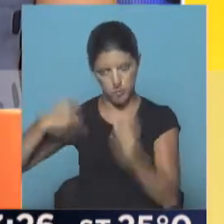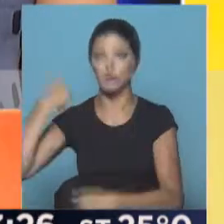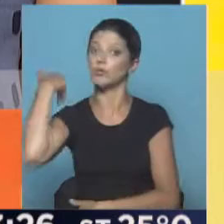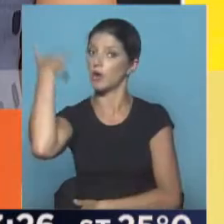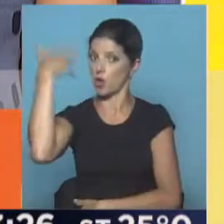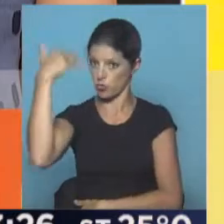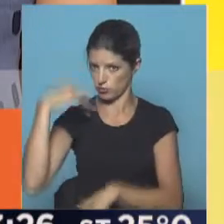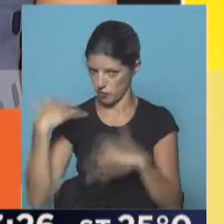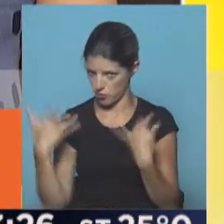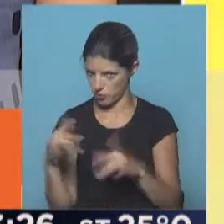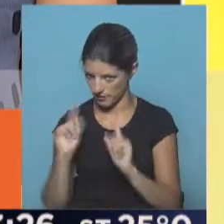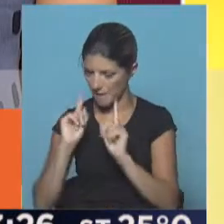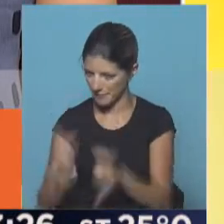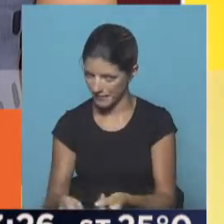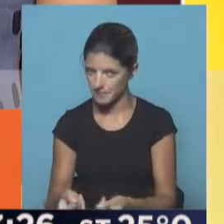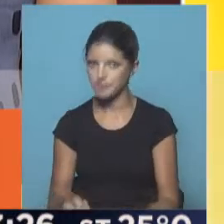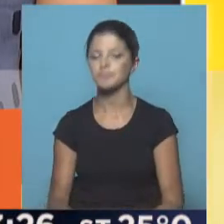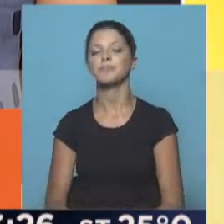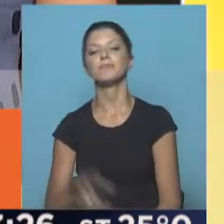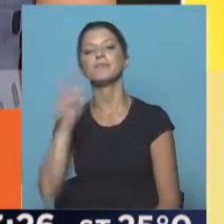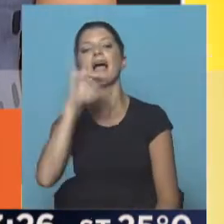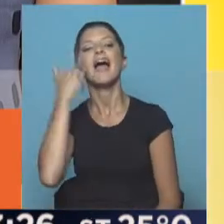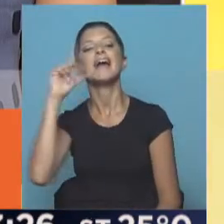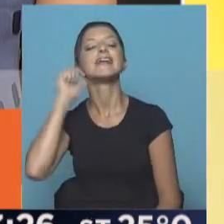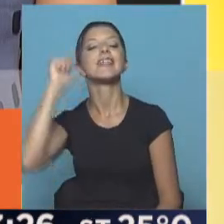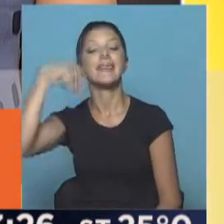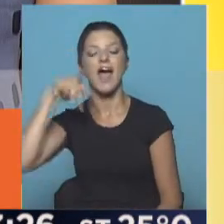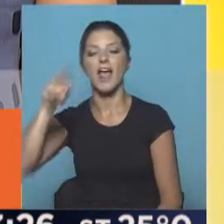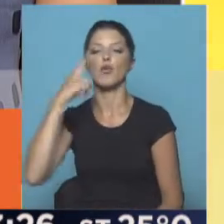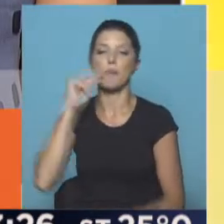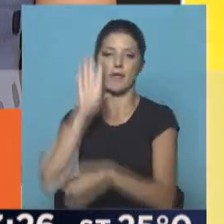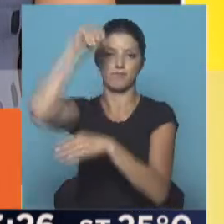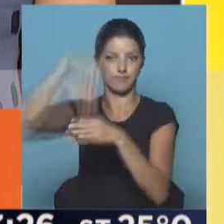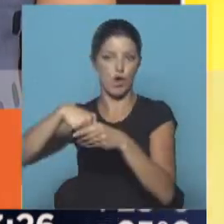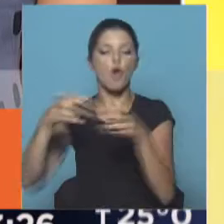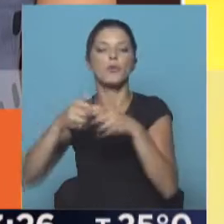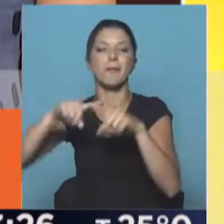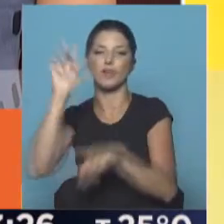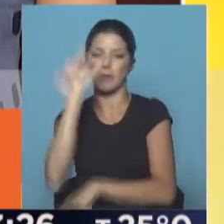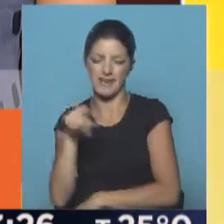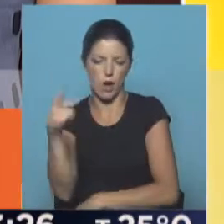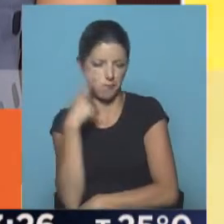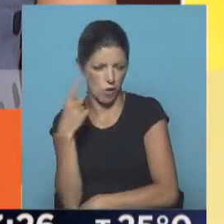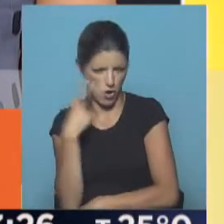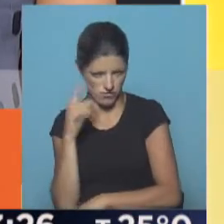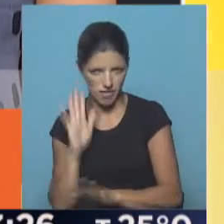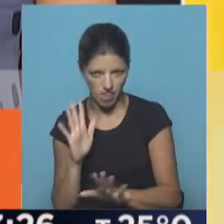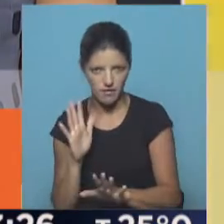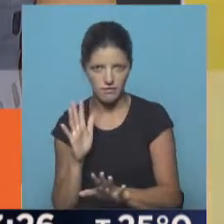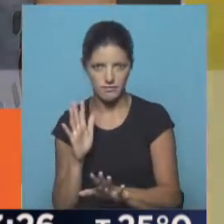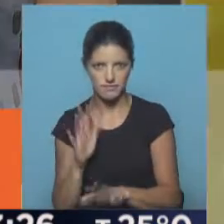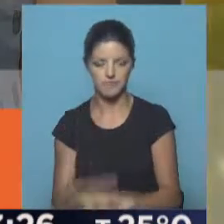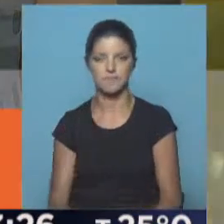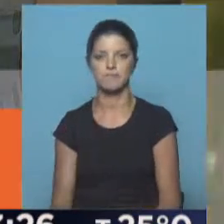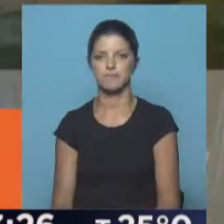bastante sofisticado, Reagan. Reagan era un orgánico del Partido Republicano, cuya lógica conocía muy íntimamente. No me